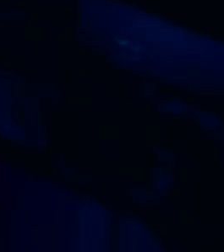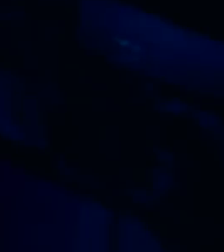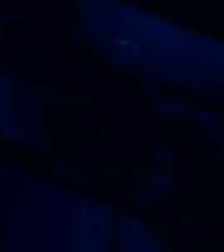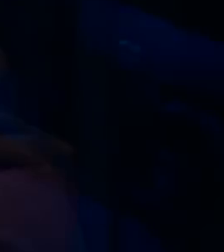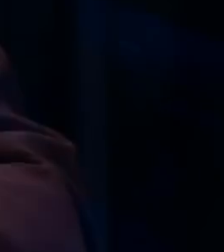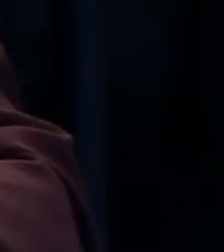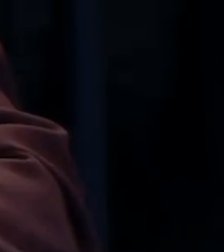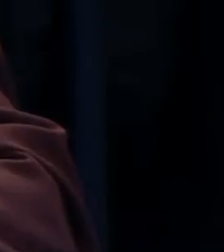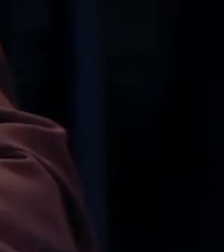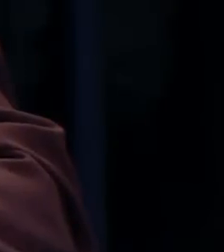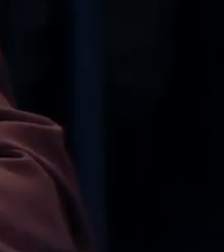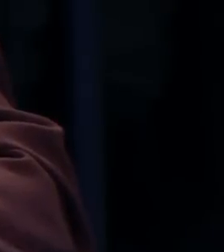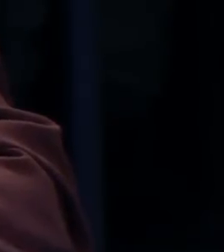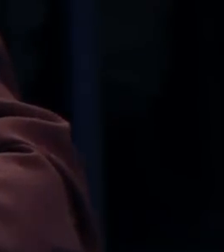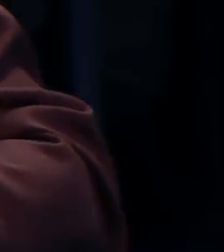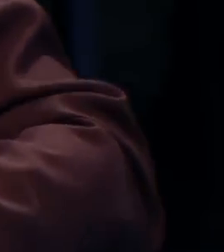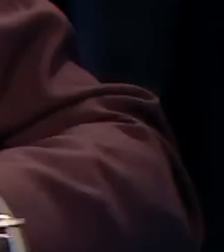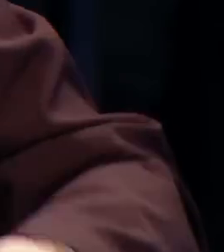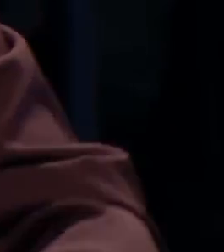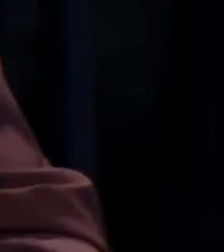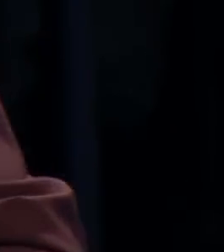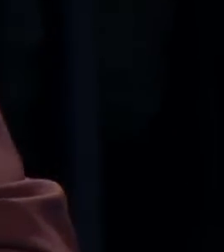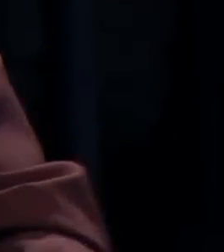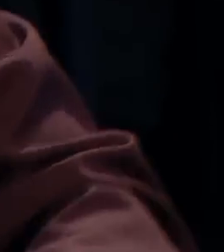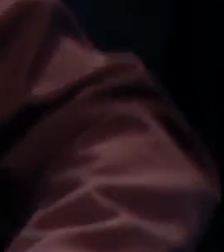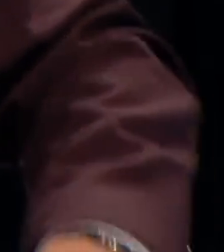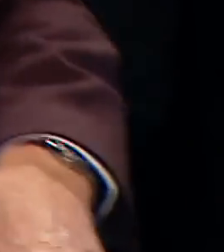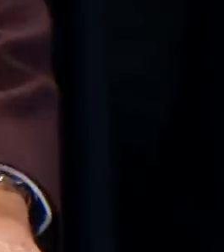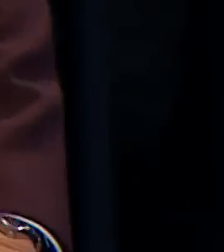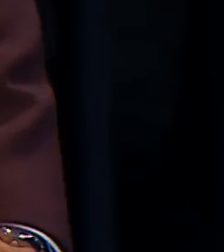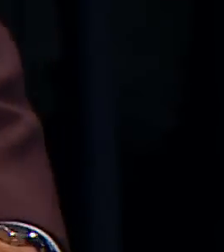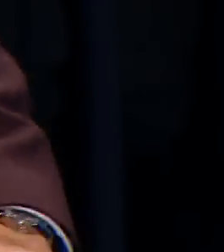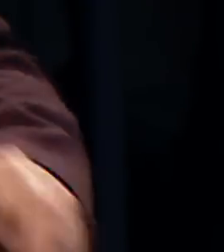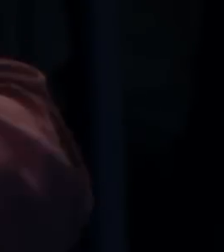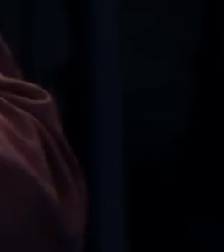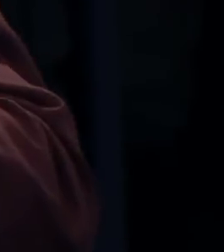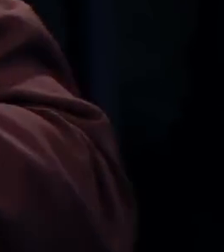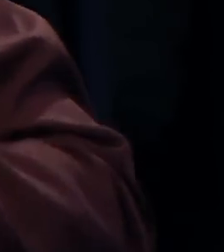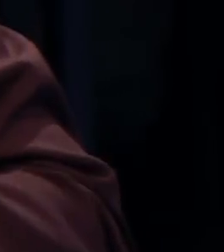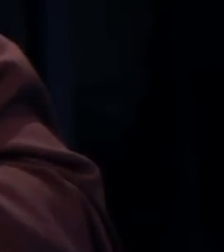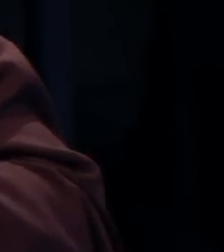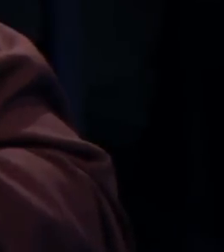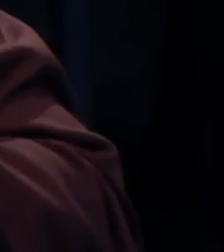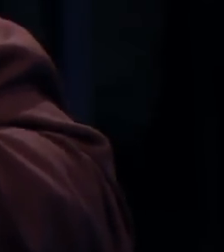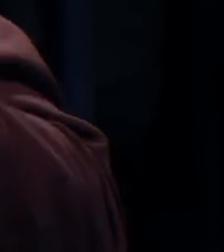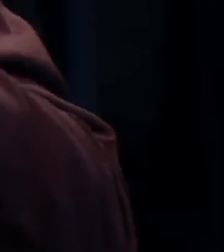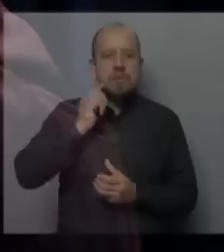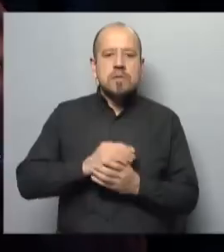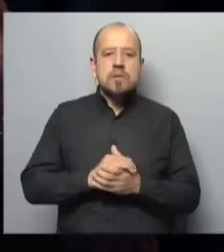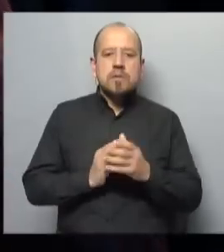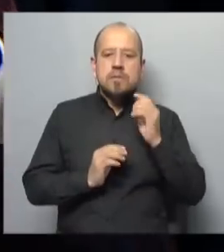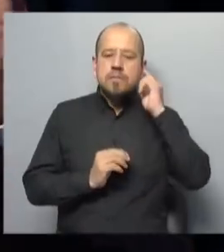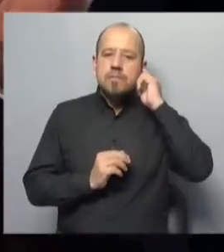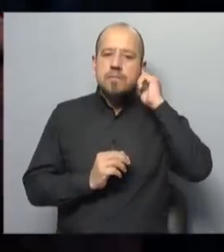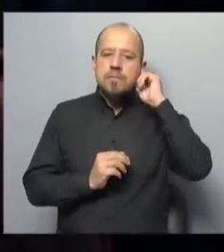seguimos conversando con mauricio la red de martín lasarte yo digo que si hiciéramos un programa con lo que lo